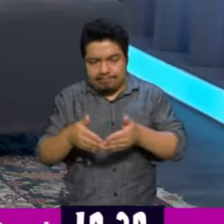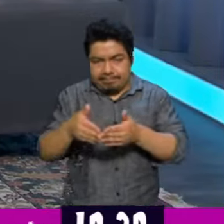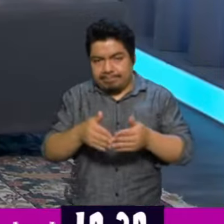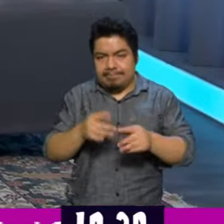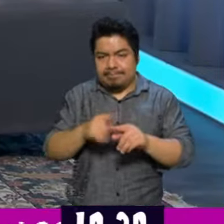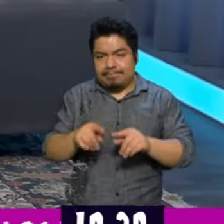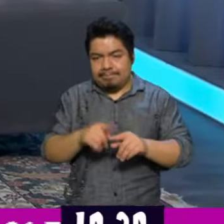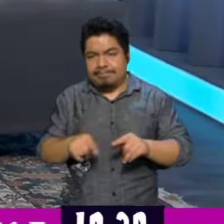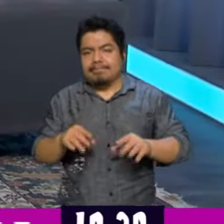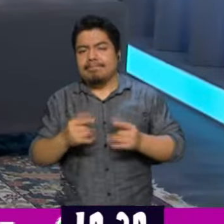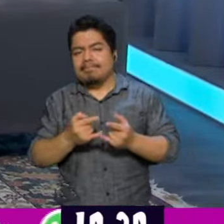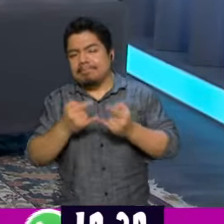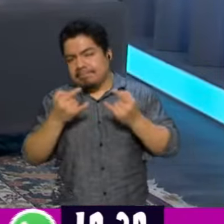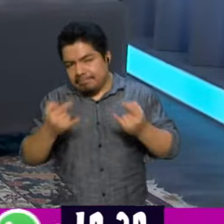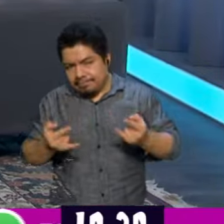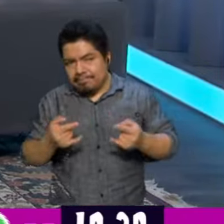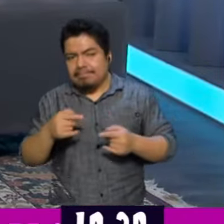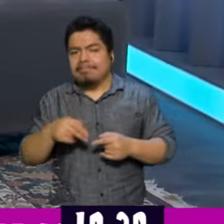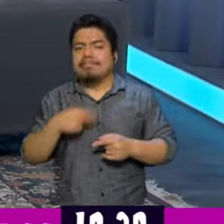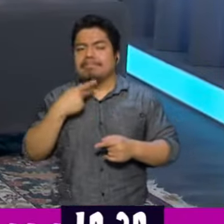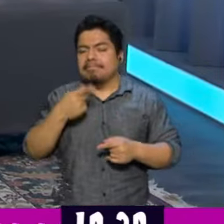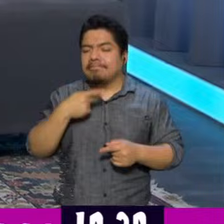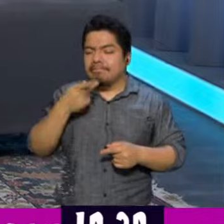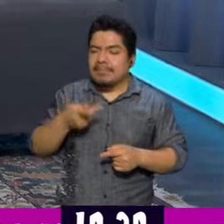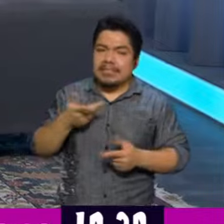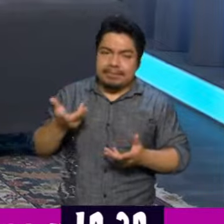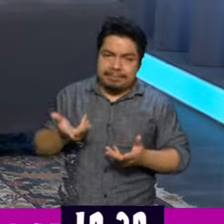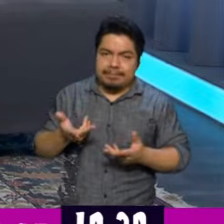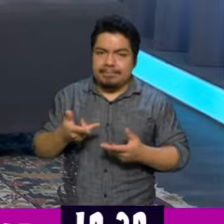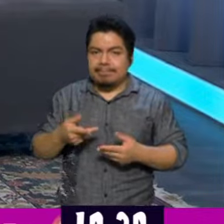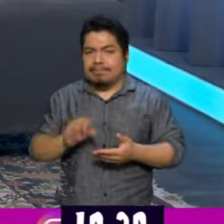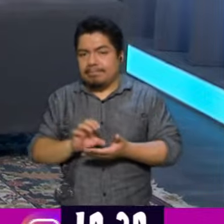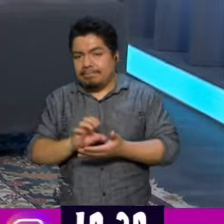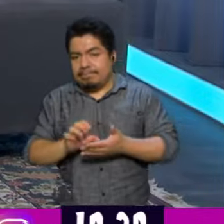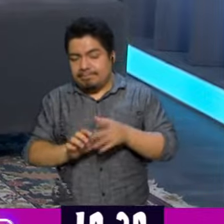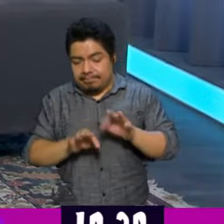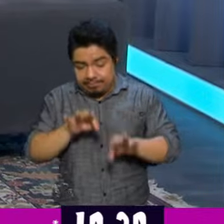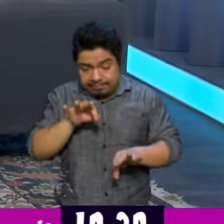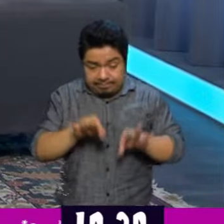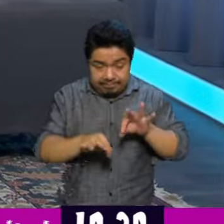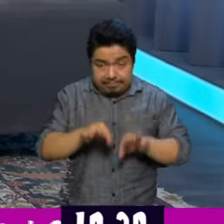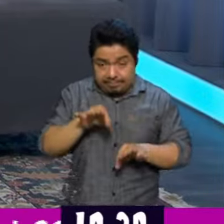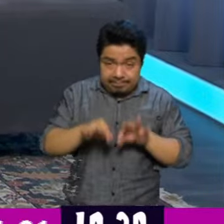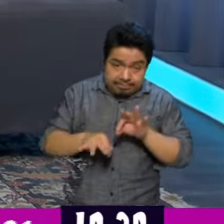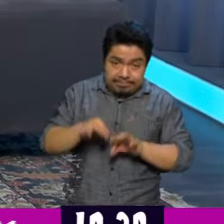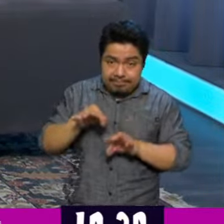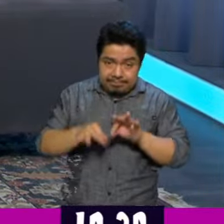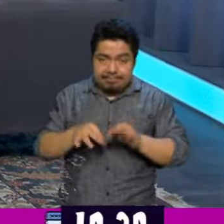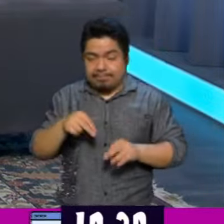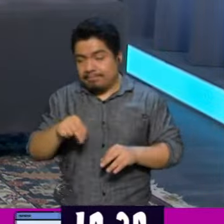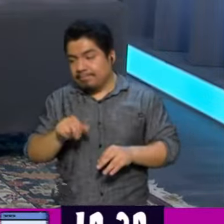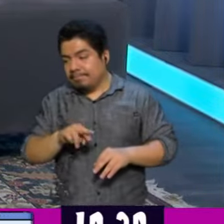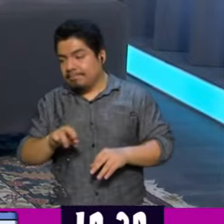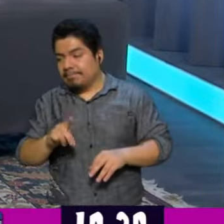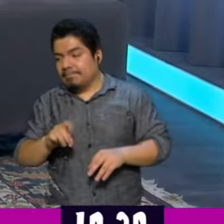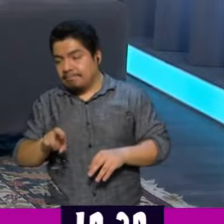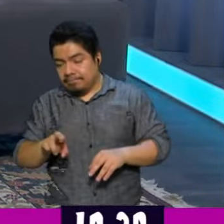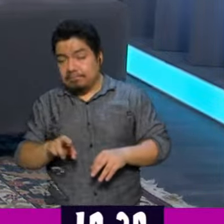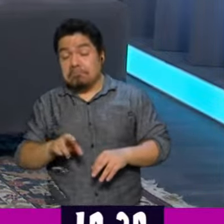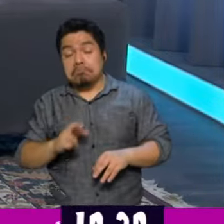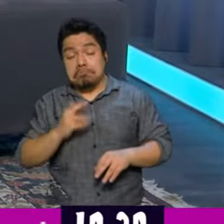es como un cuentacuentos, una narradora o narrador oral escénico. Es un títere que le está, es otro, ¿es el otro narrador? Títere, así es. ¡Ah, oh,